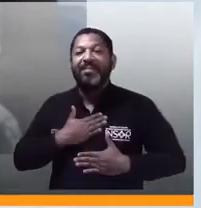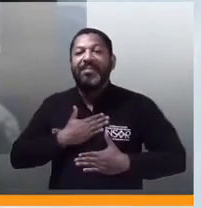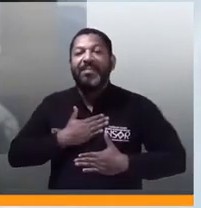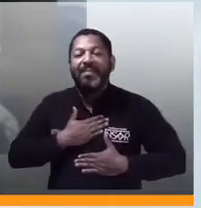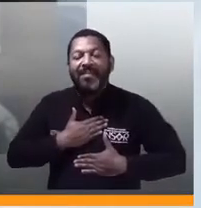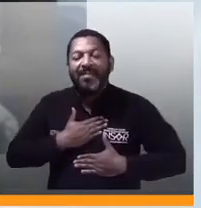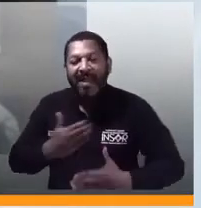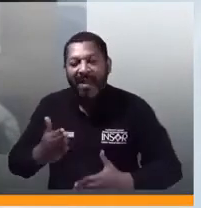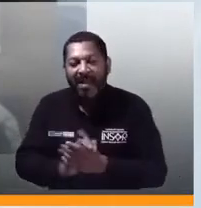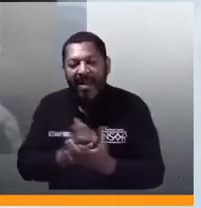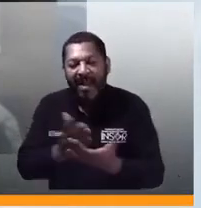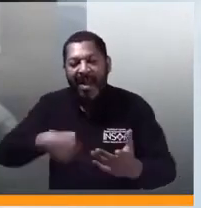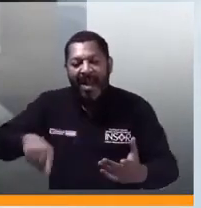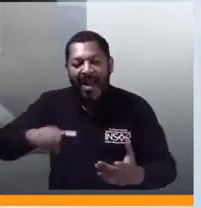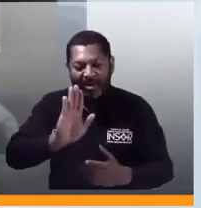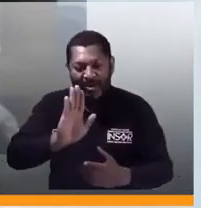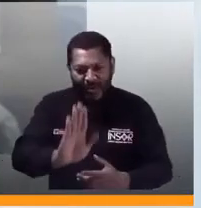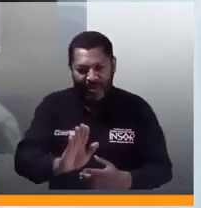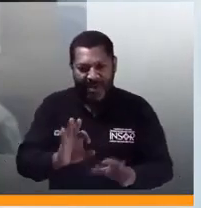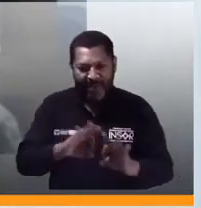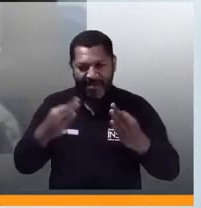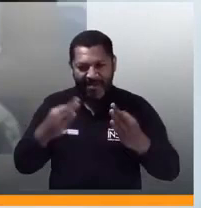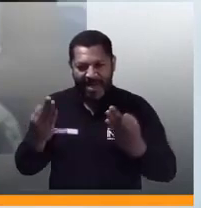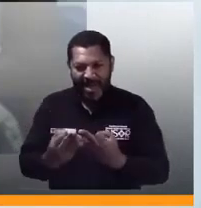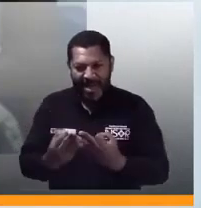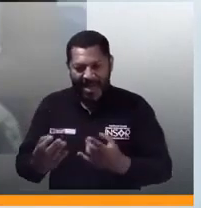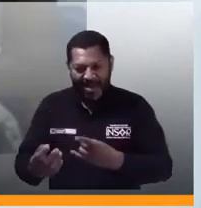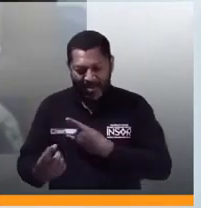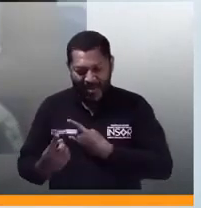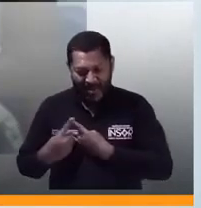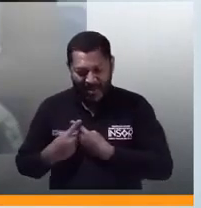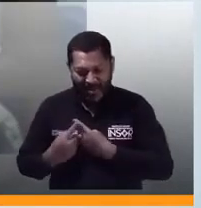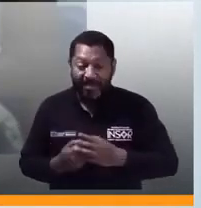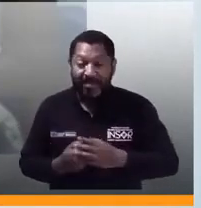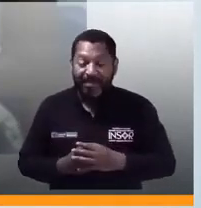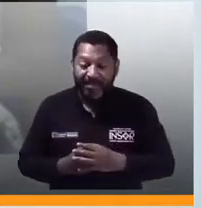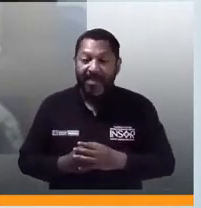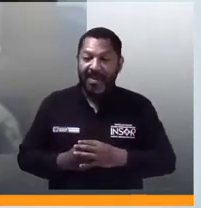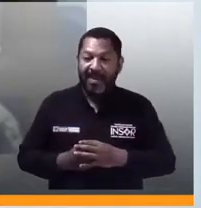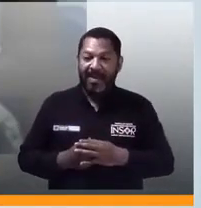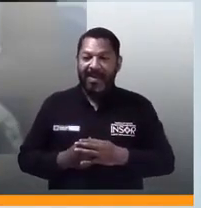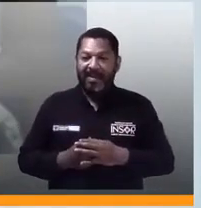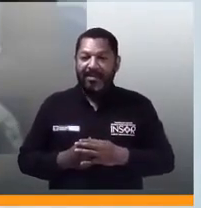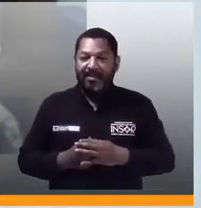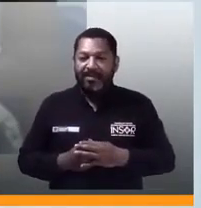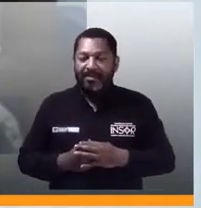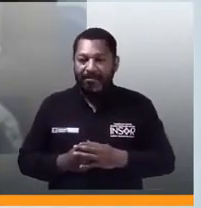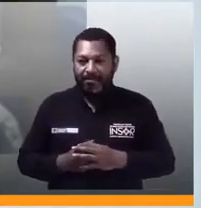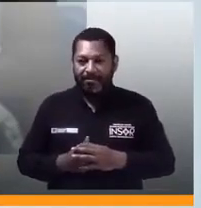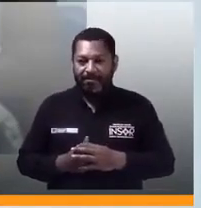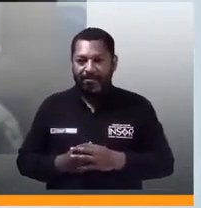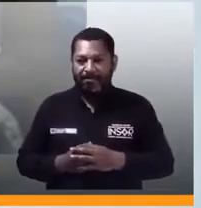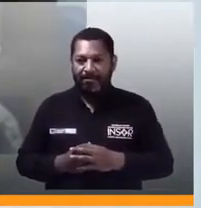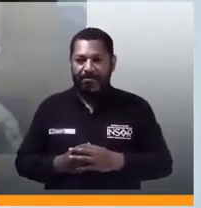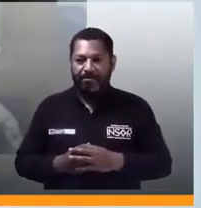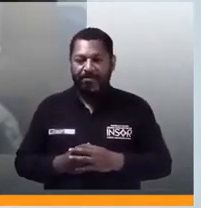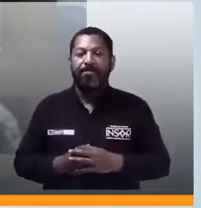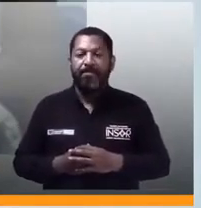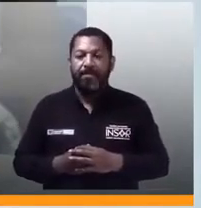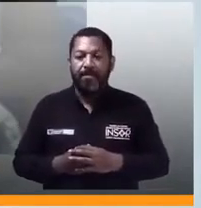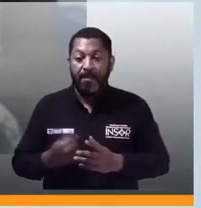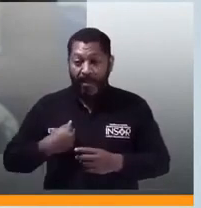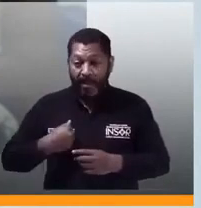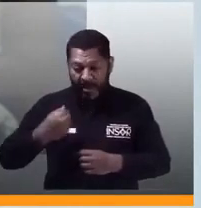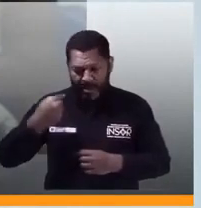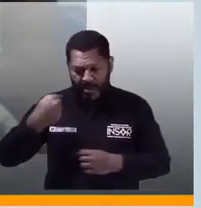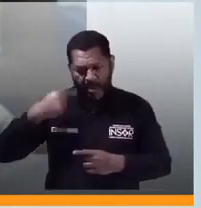familia Uniminuto. Bueno, desde la perspectiva de quienes nos encargamos o nos preocupamos por el